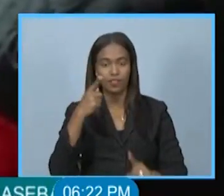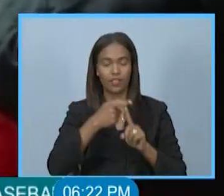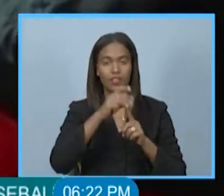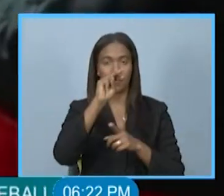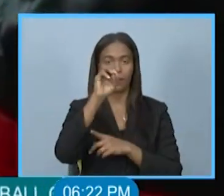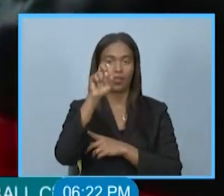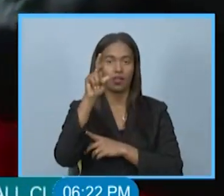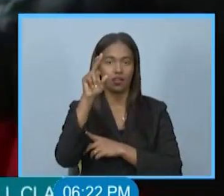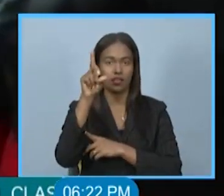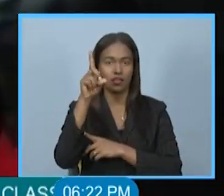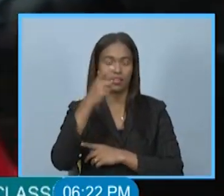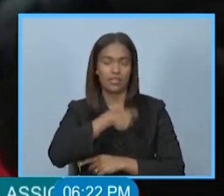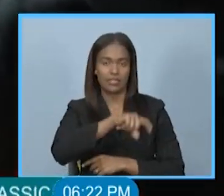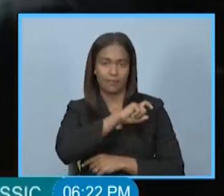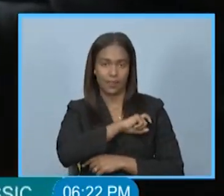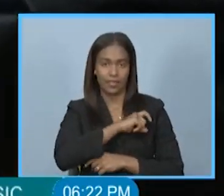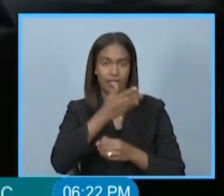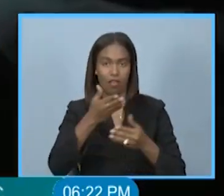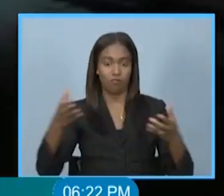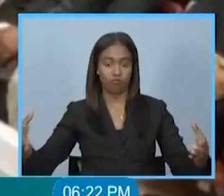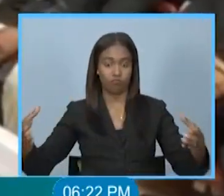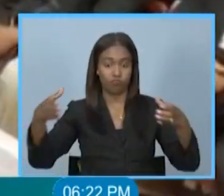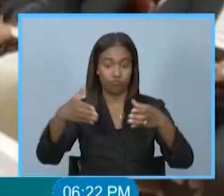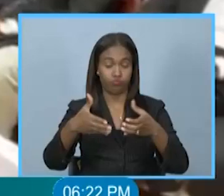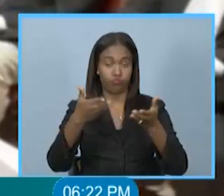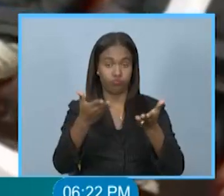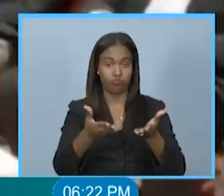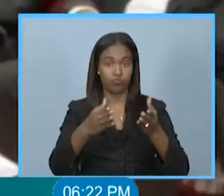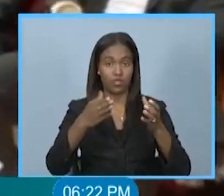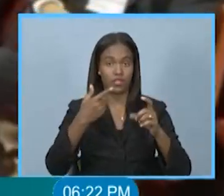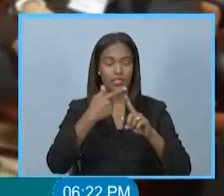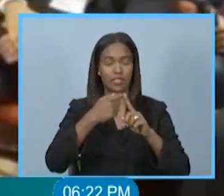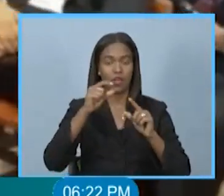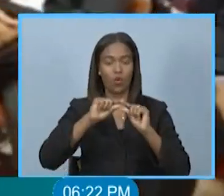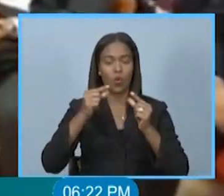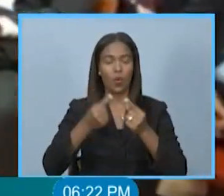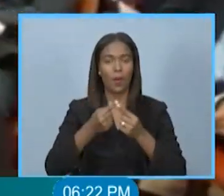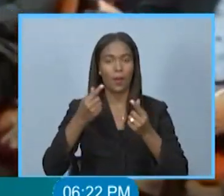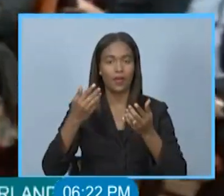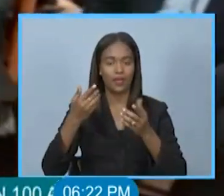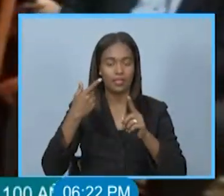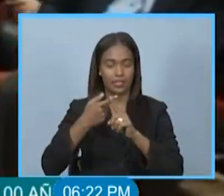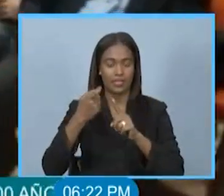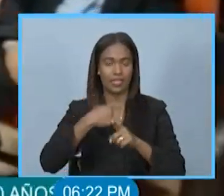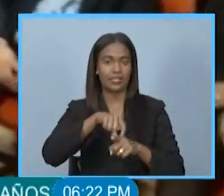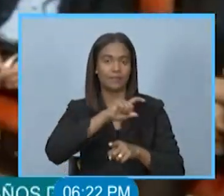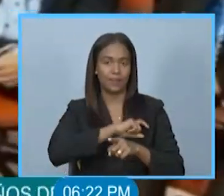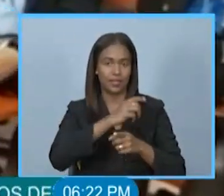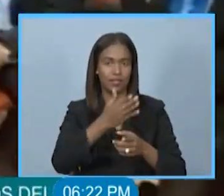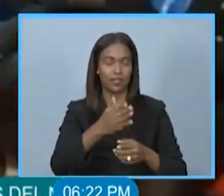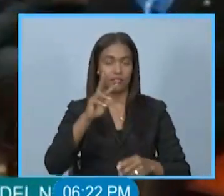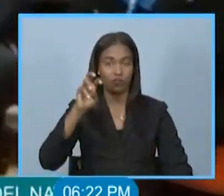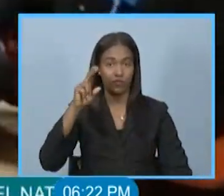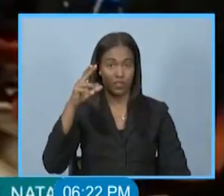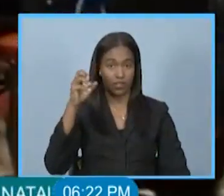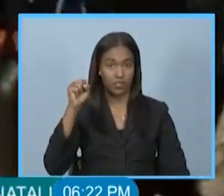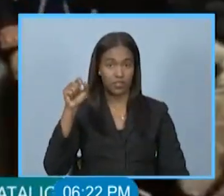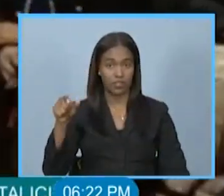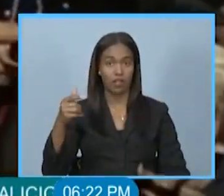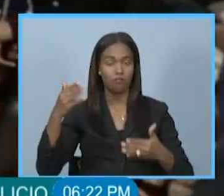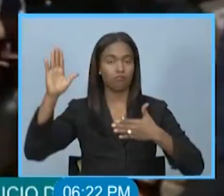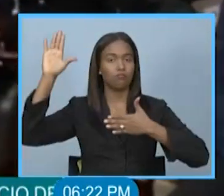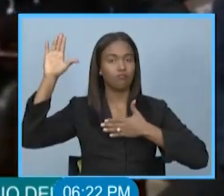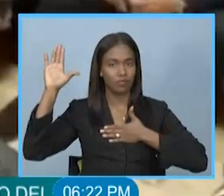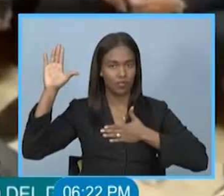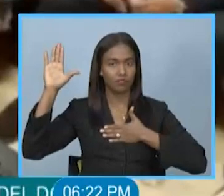España en la actividad realizada en el local del partido socialista obrero español Vargas tomó